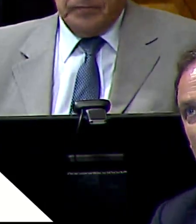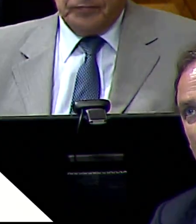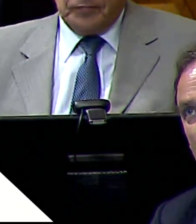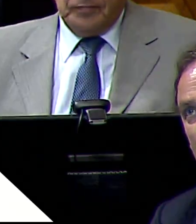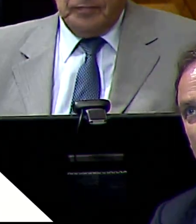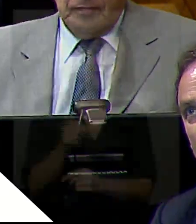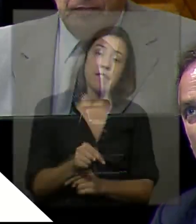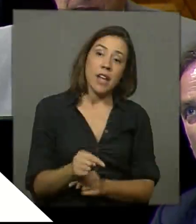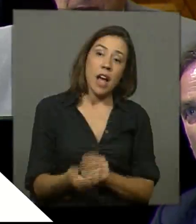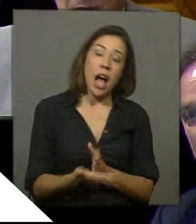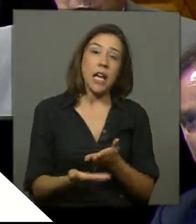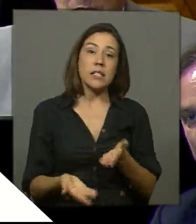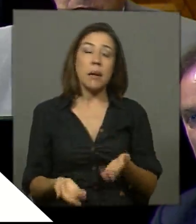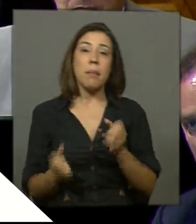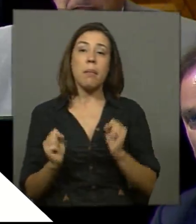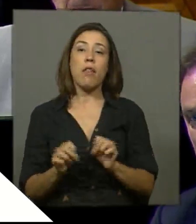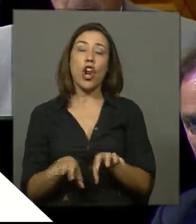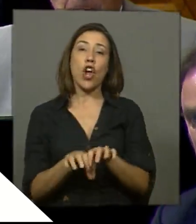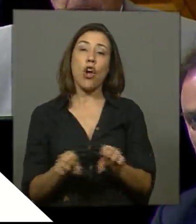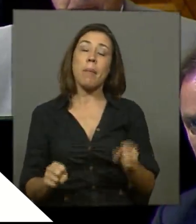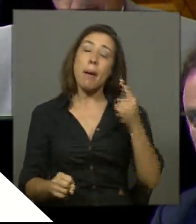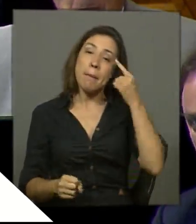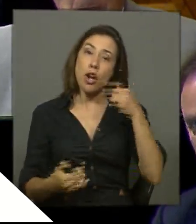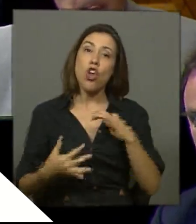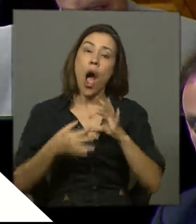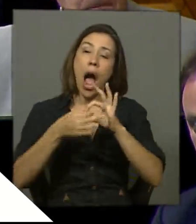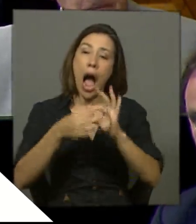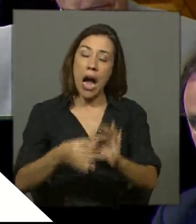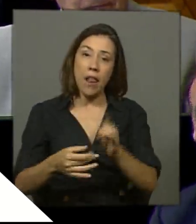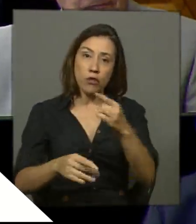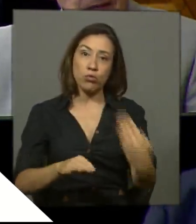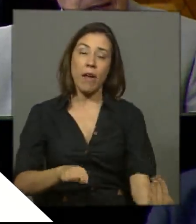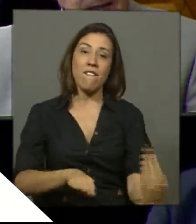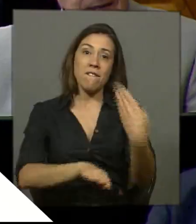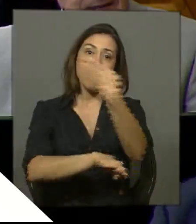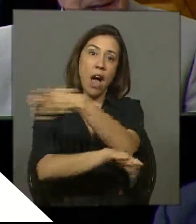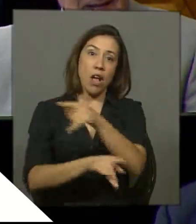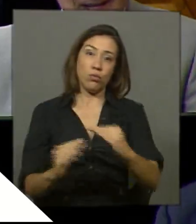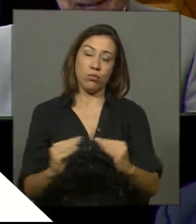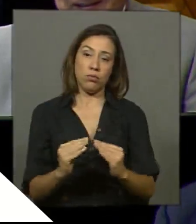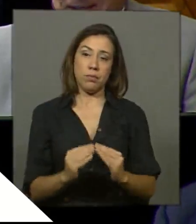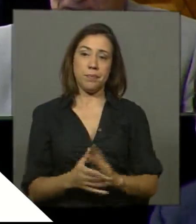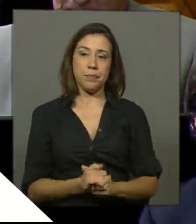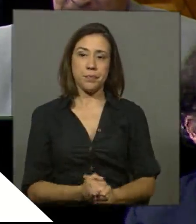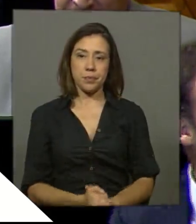acá para poder comprometerlo pero le agradezco que vayan